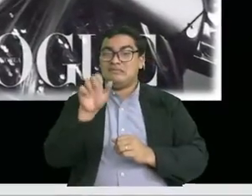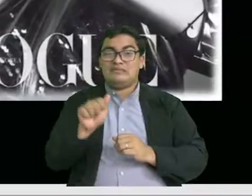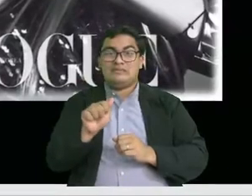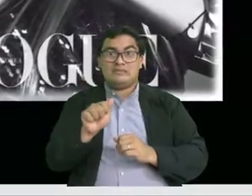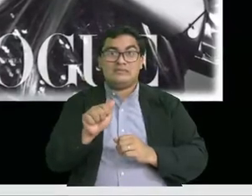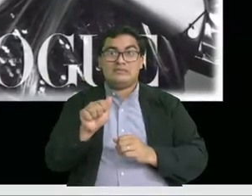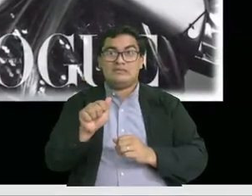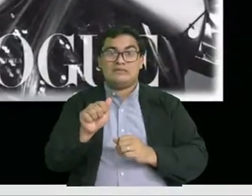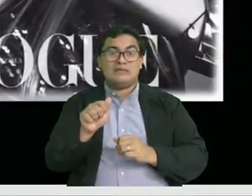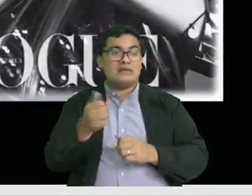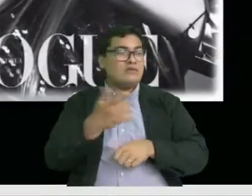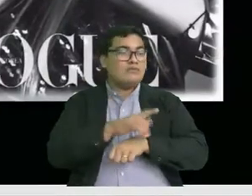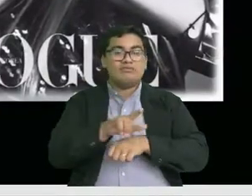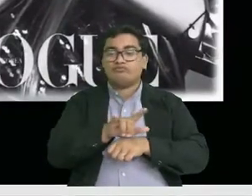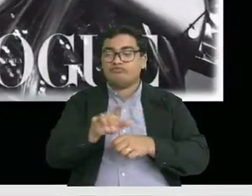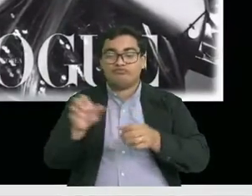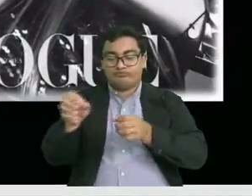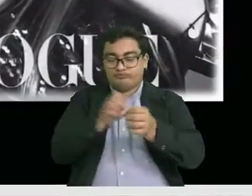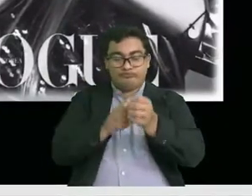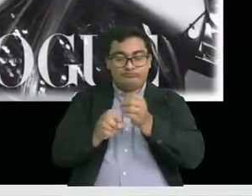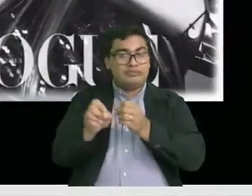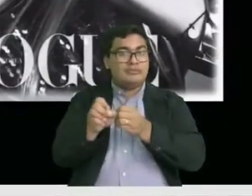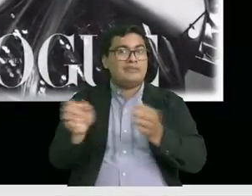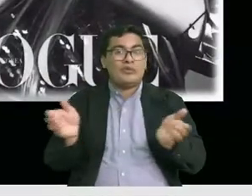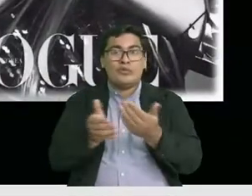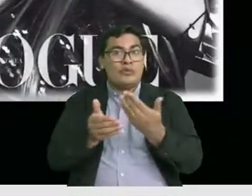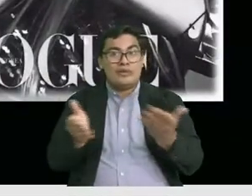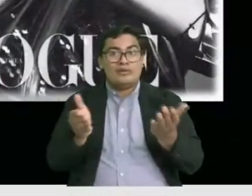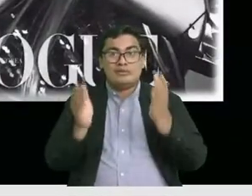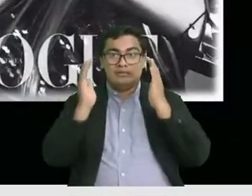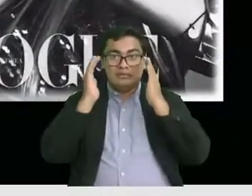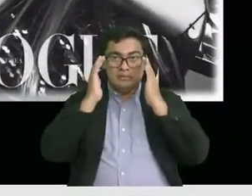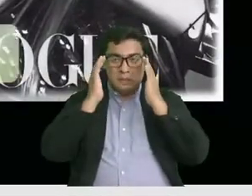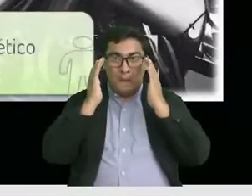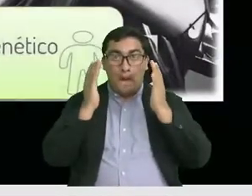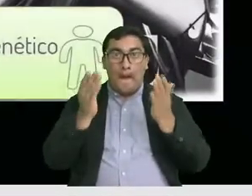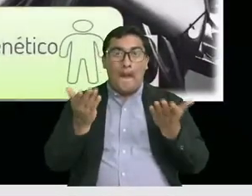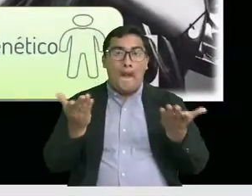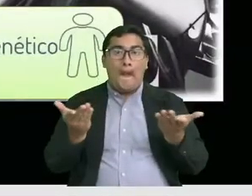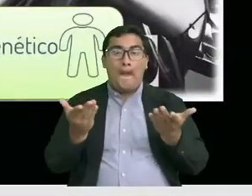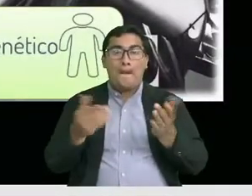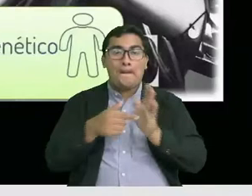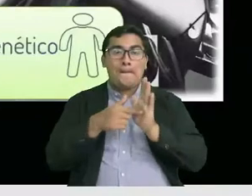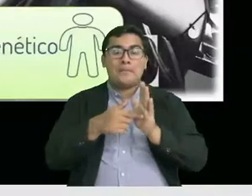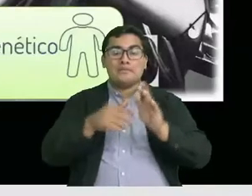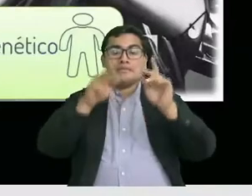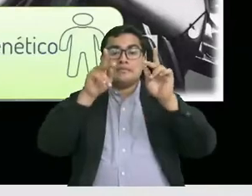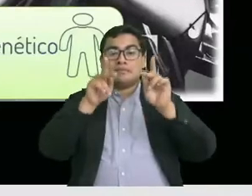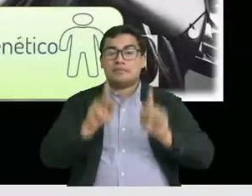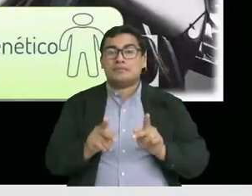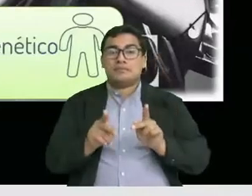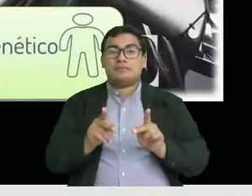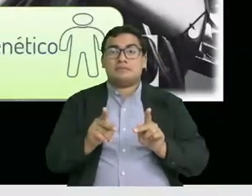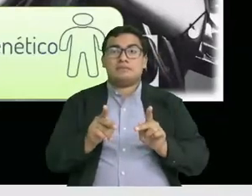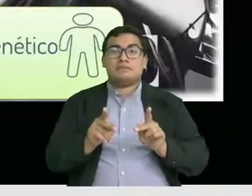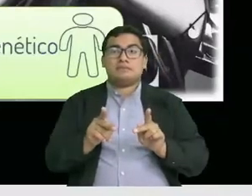encuentra al receptor para unirse a la célula. Entonces, aunque la persona tenga